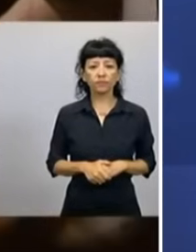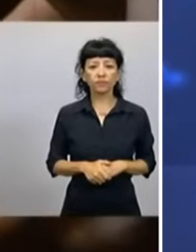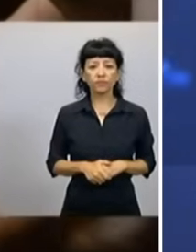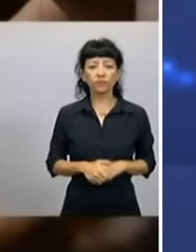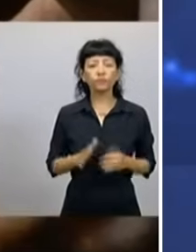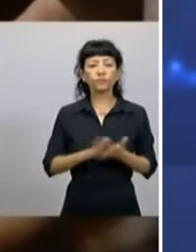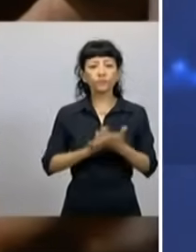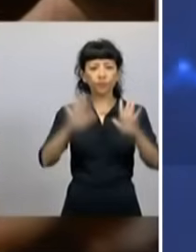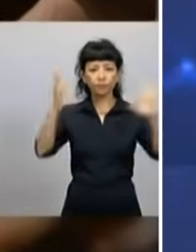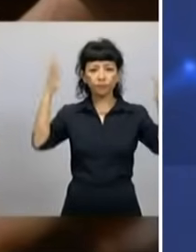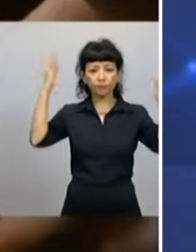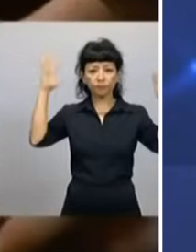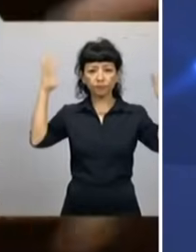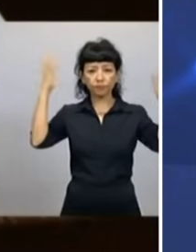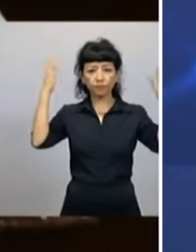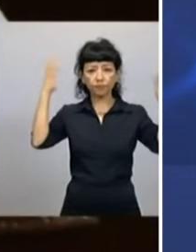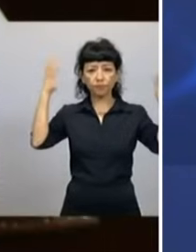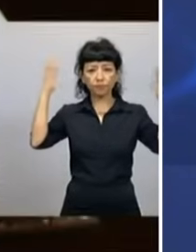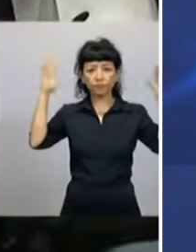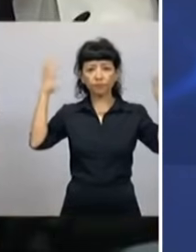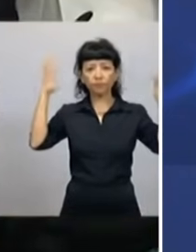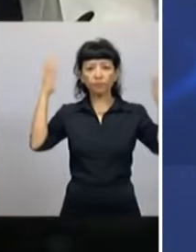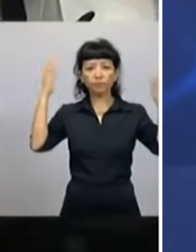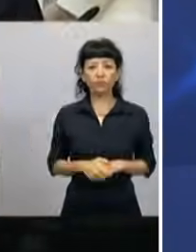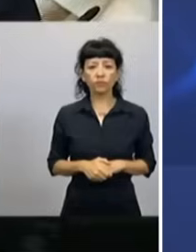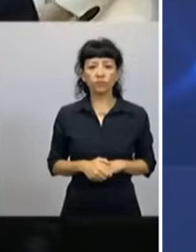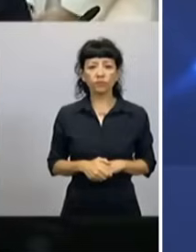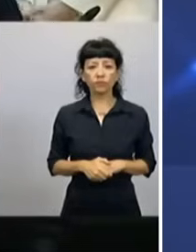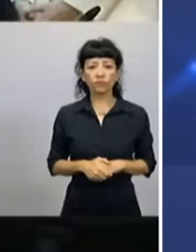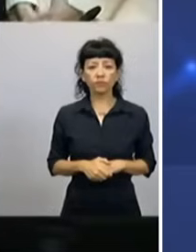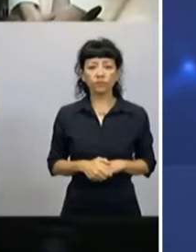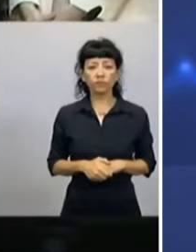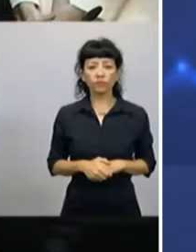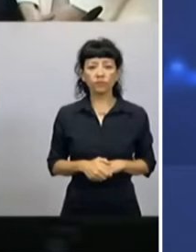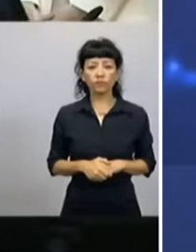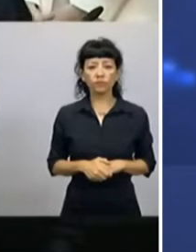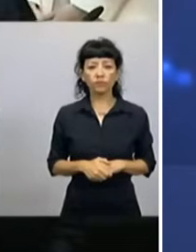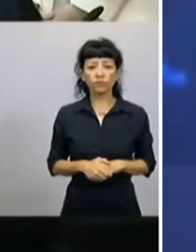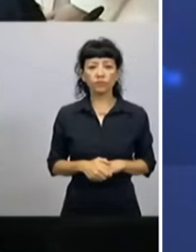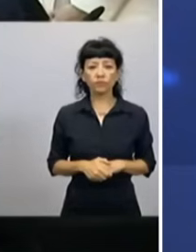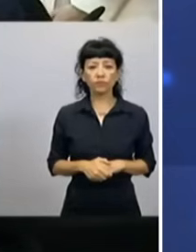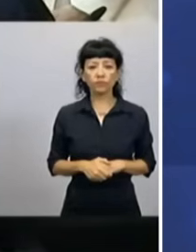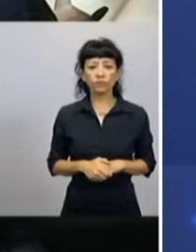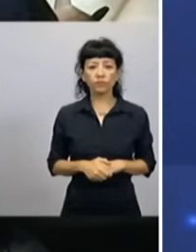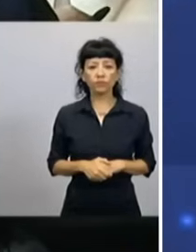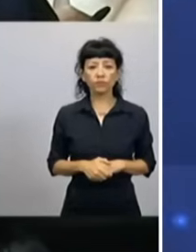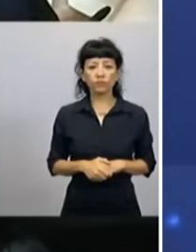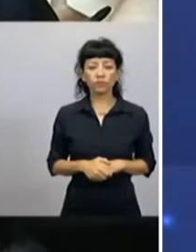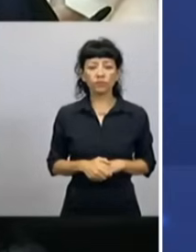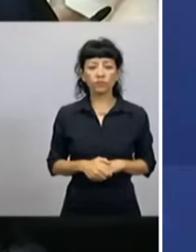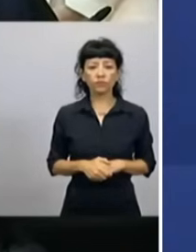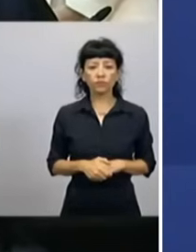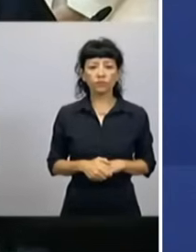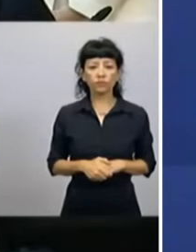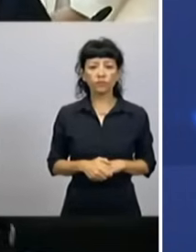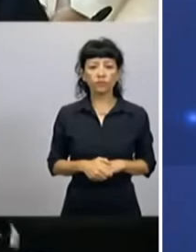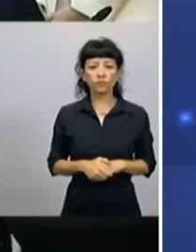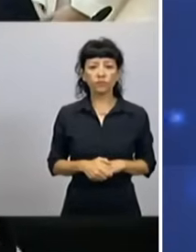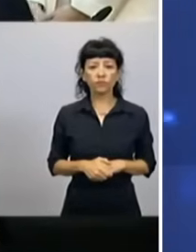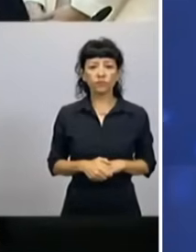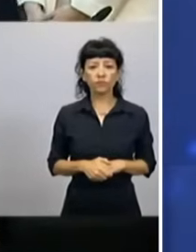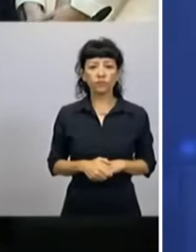en un tobogán descendente, la economía no se recuperaba, empezaba a insinuarse el panorama que acaba de explotar en Argentina, es decir,